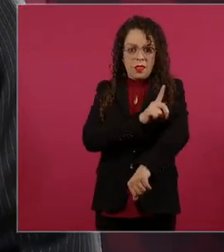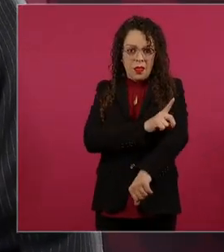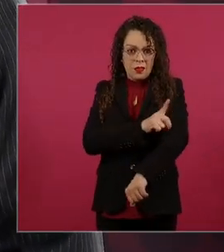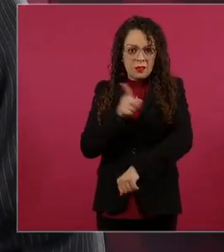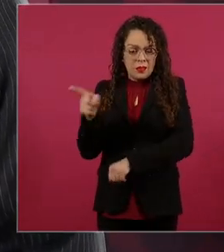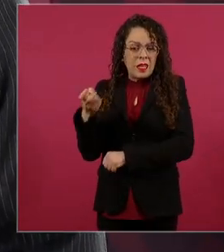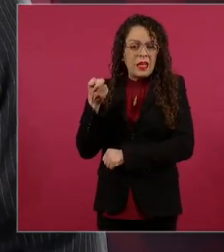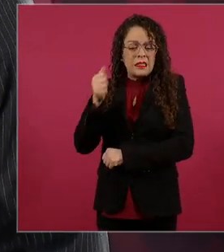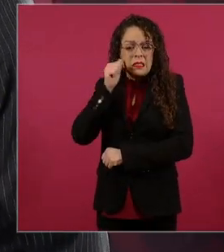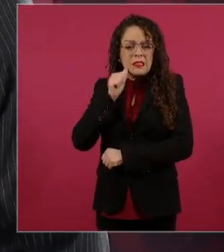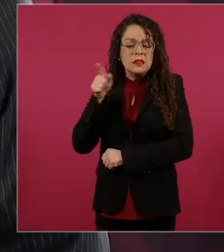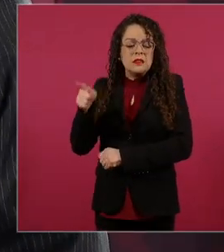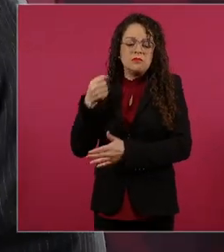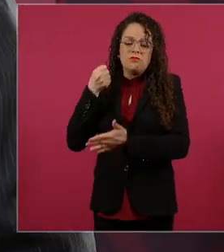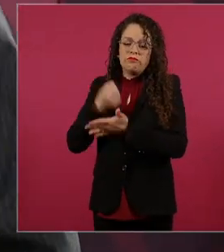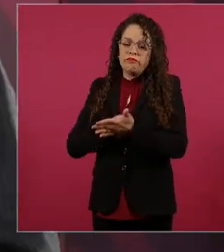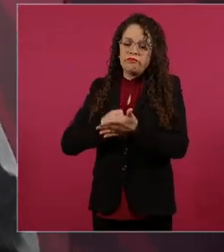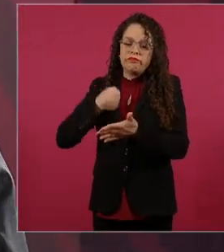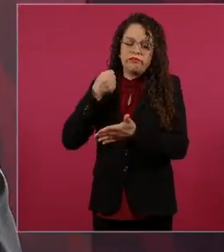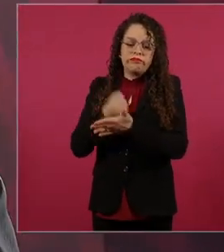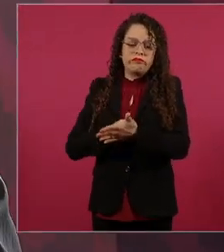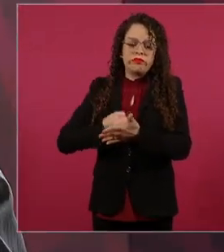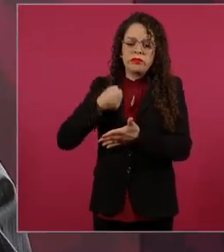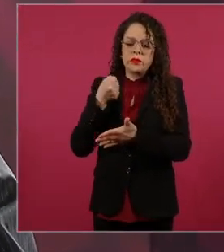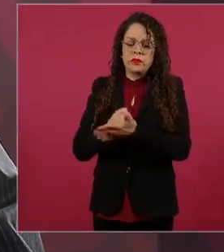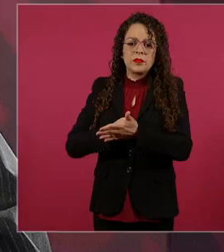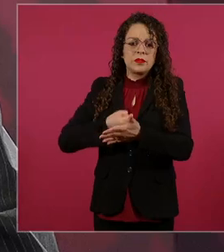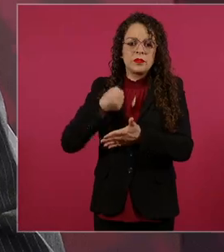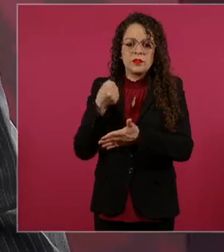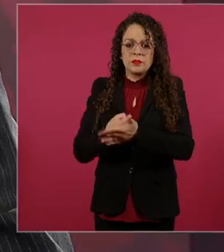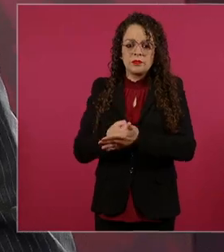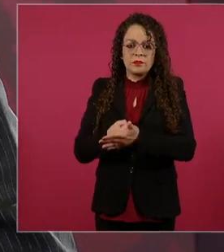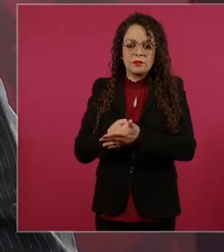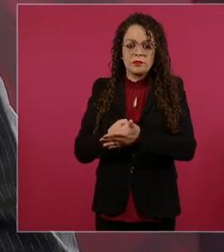La primera mujer Presidenta